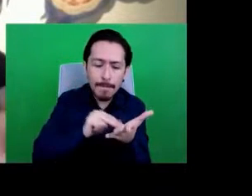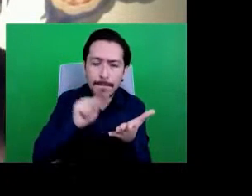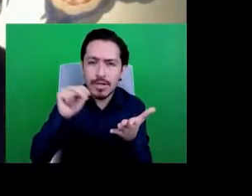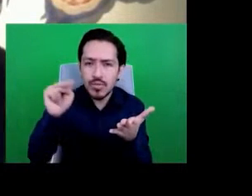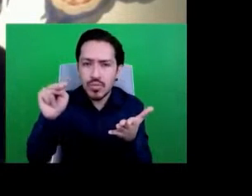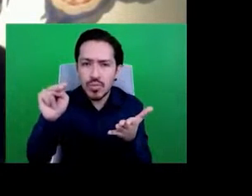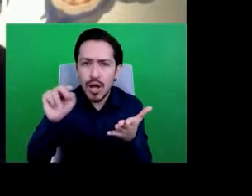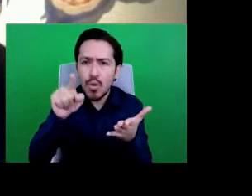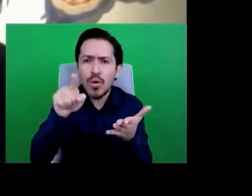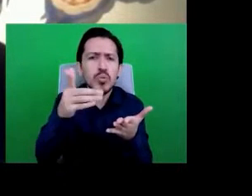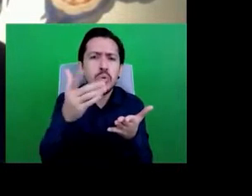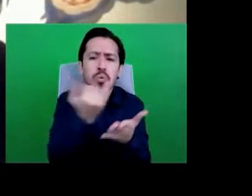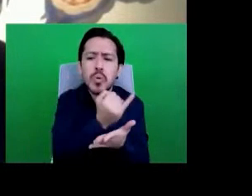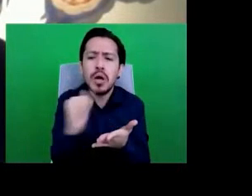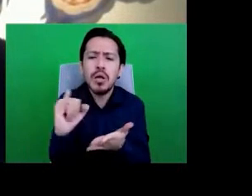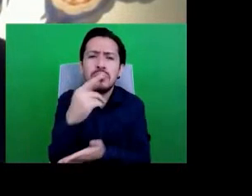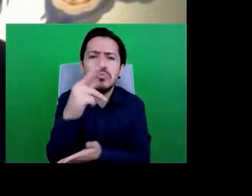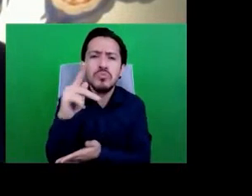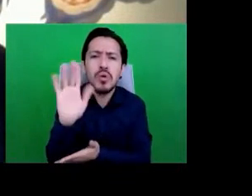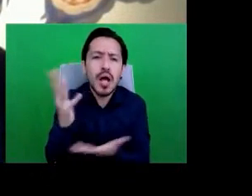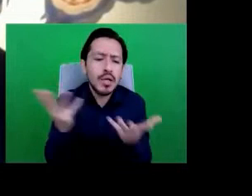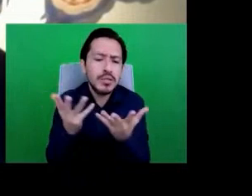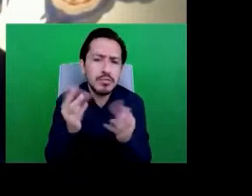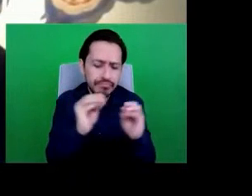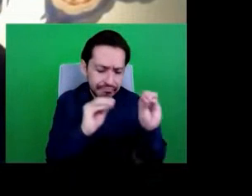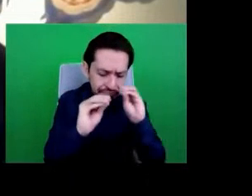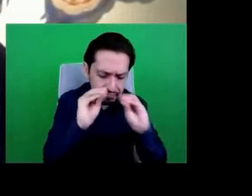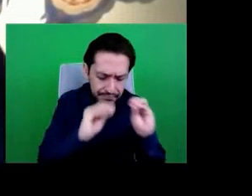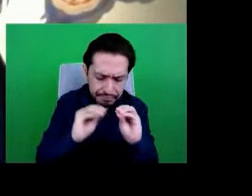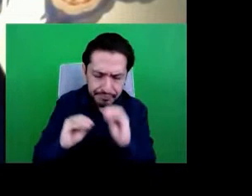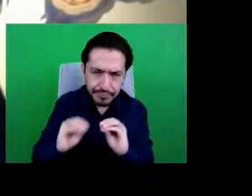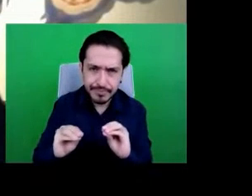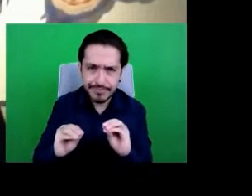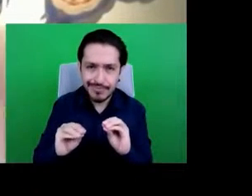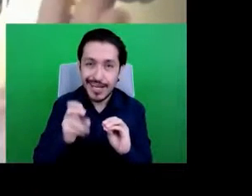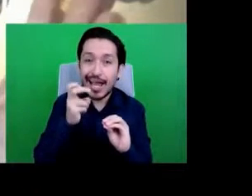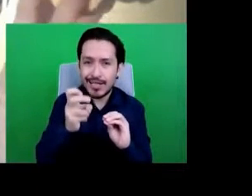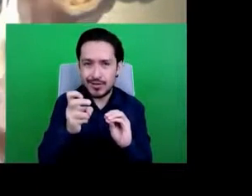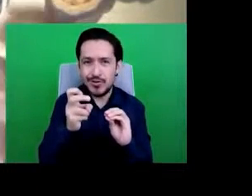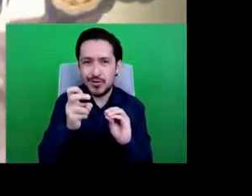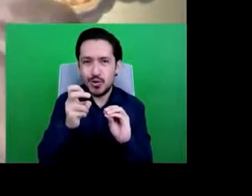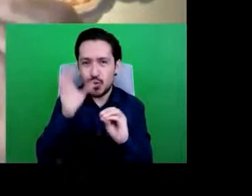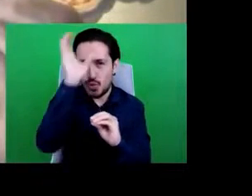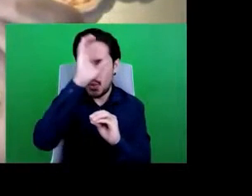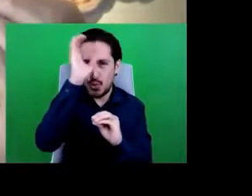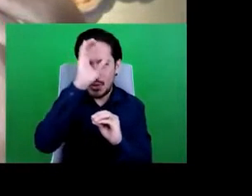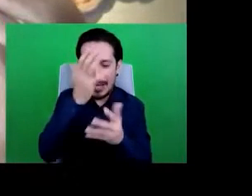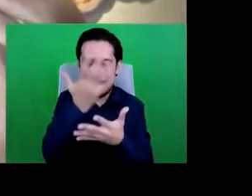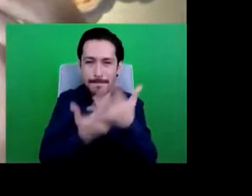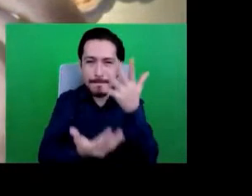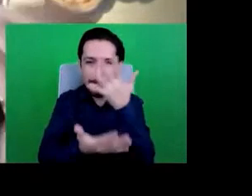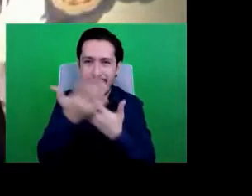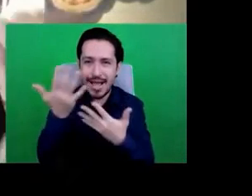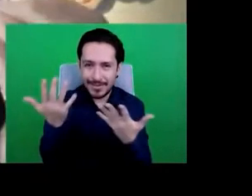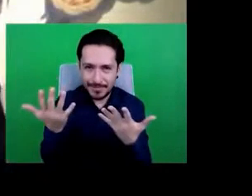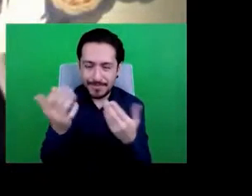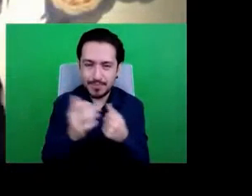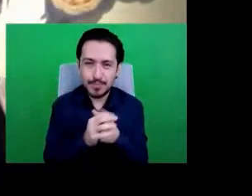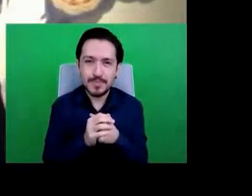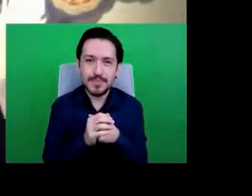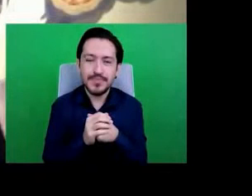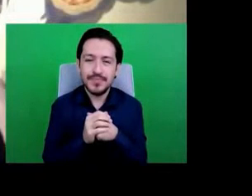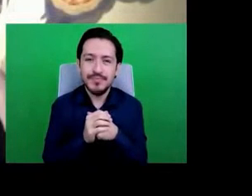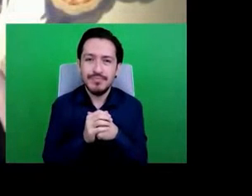tu jardín. Eso es a lo que nosotros llamamos cultura hecha a mano. Estos tres diferentes tipos de cultura con facilidad